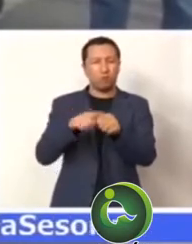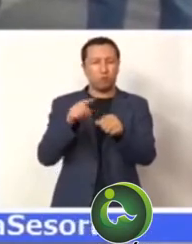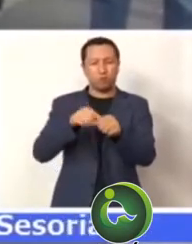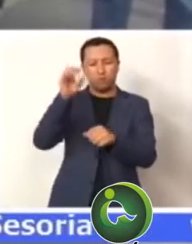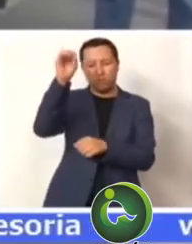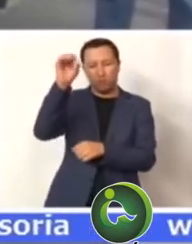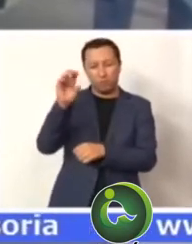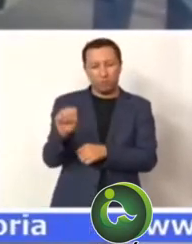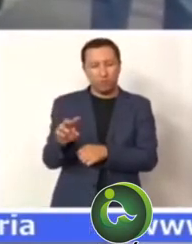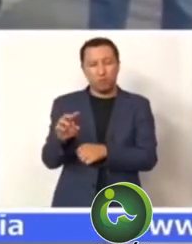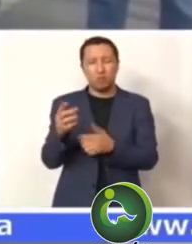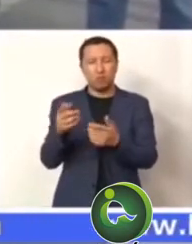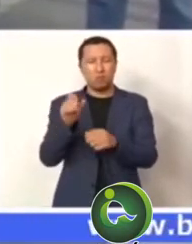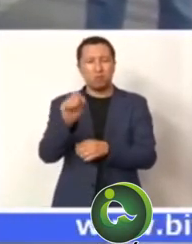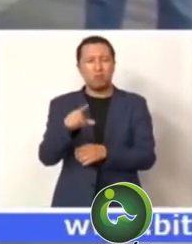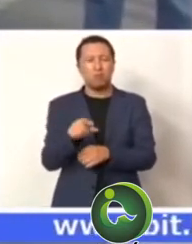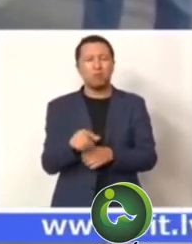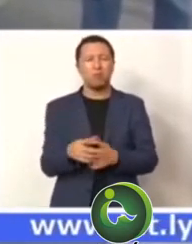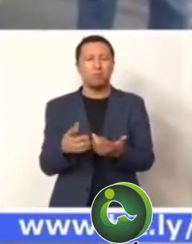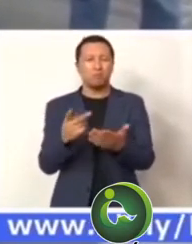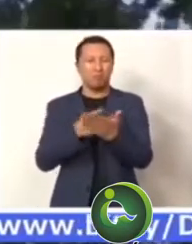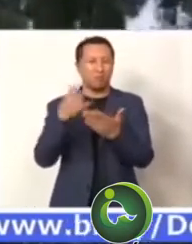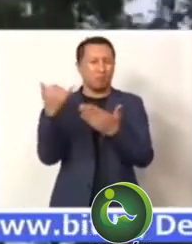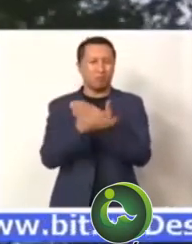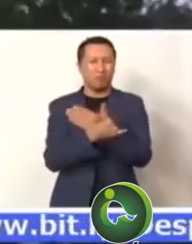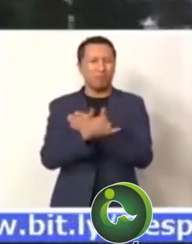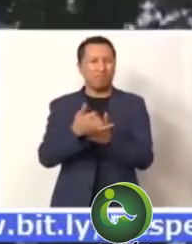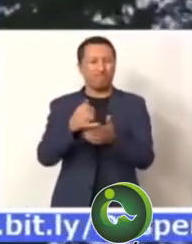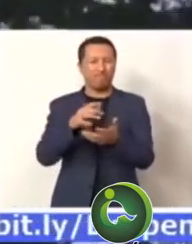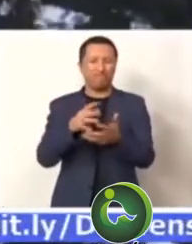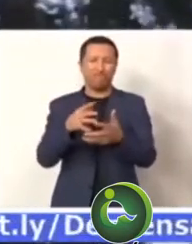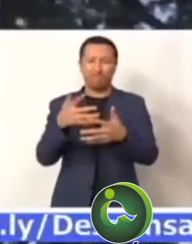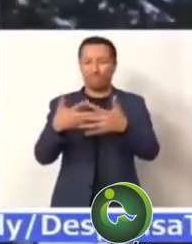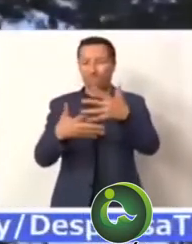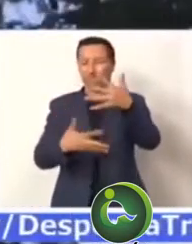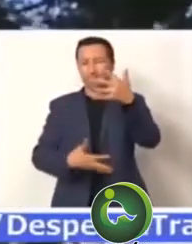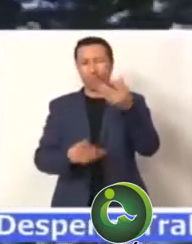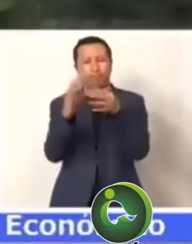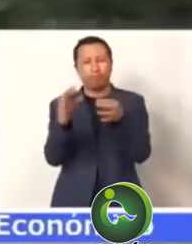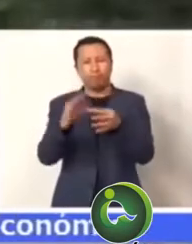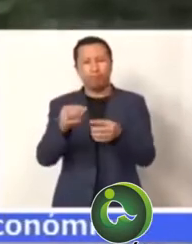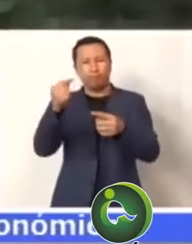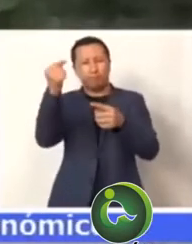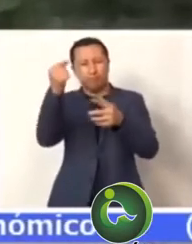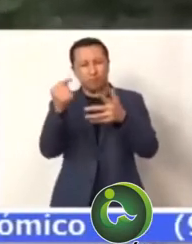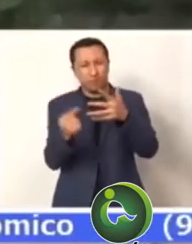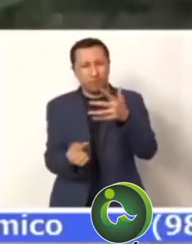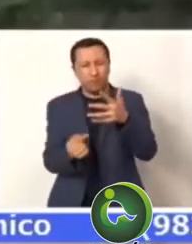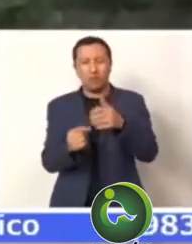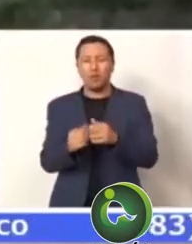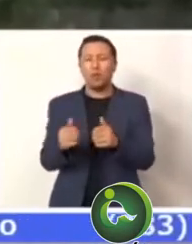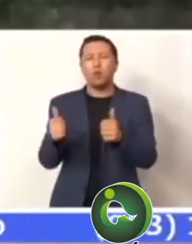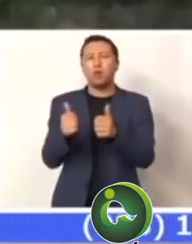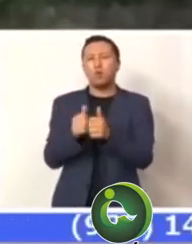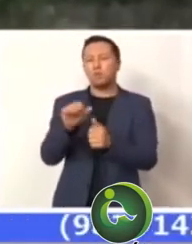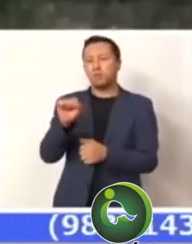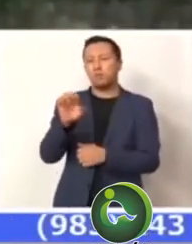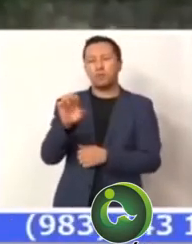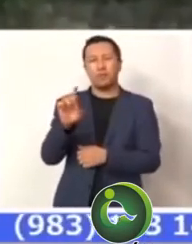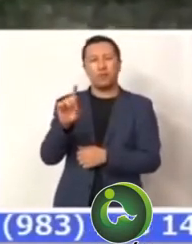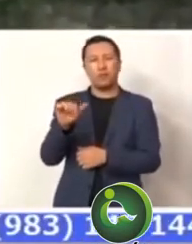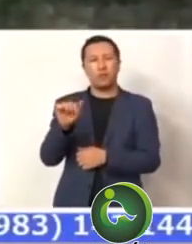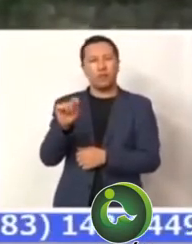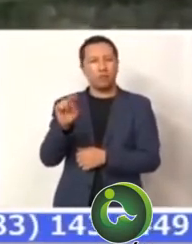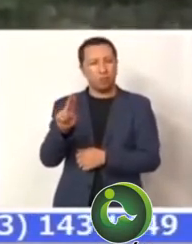público es un proyecto muy ambicioso que viene avanzando en coordinación con el gobierno federal con la ciudad y